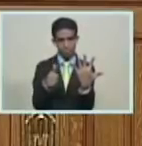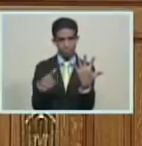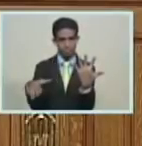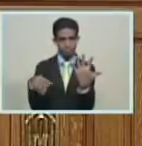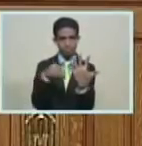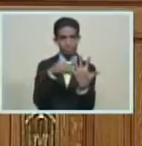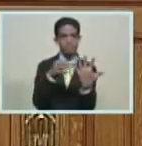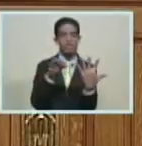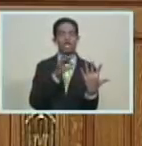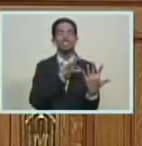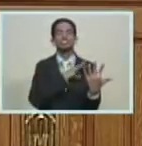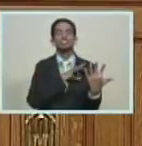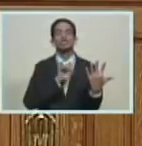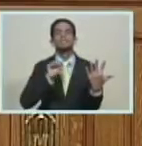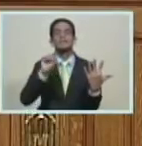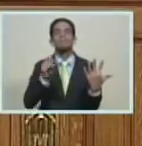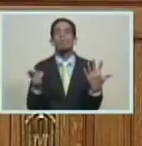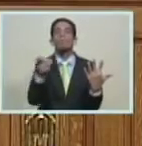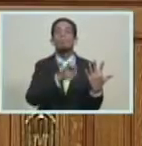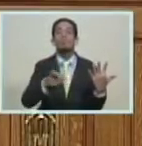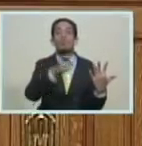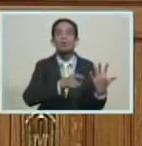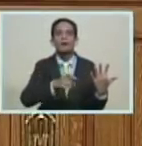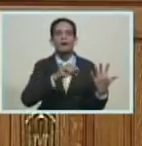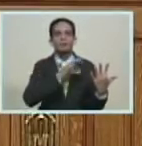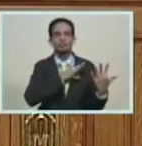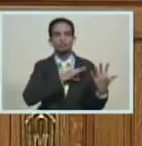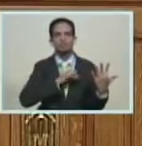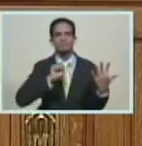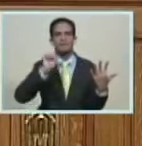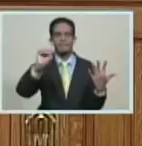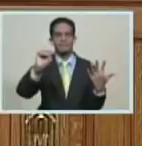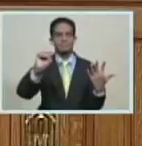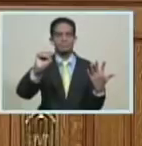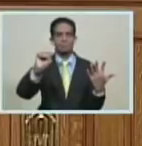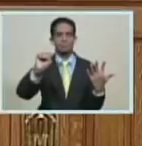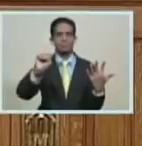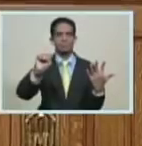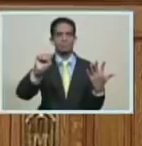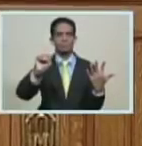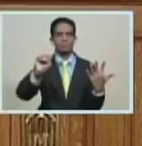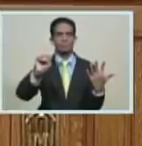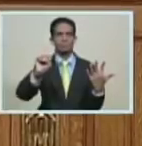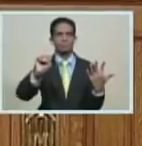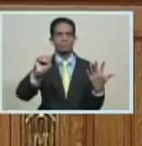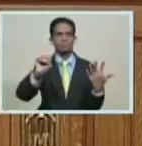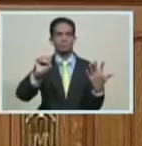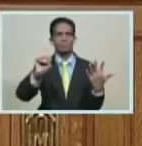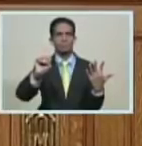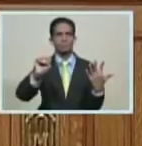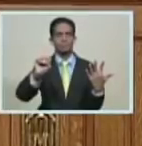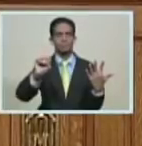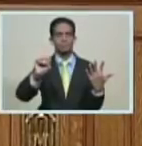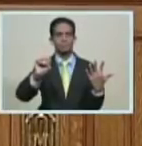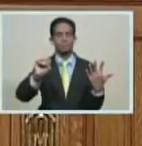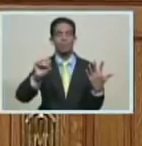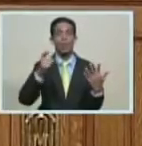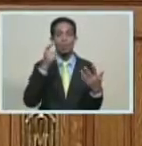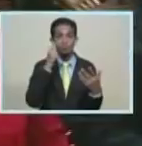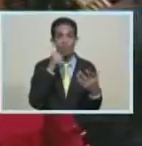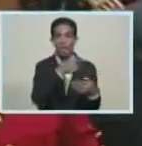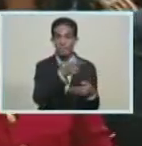socialismo. Buscar el socialismo. Compañeros de la Asamblea Nacional Constituyente, compatriotas que me escuchan y me